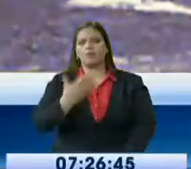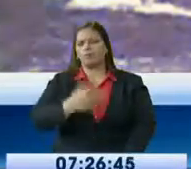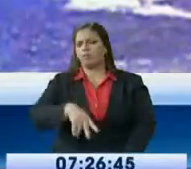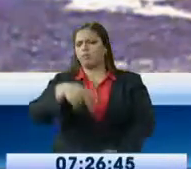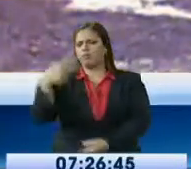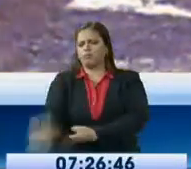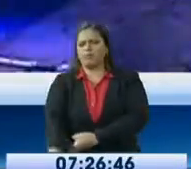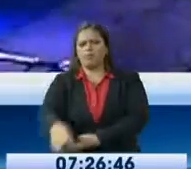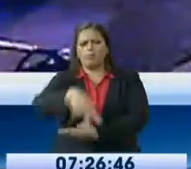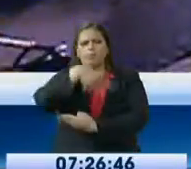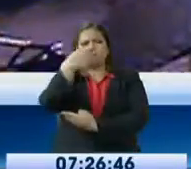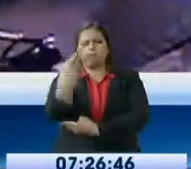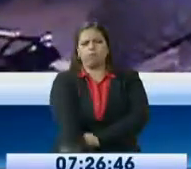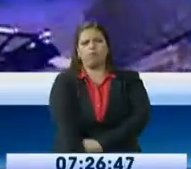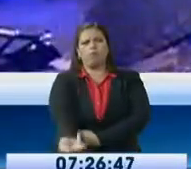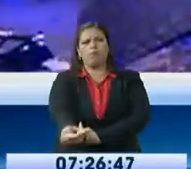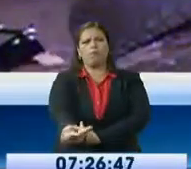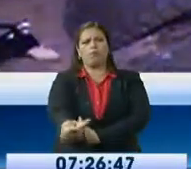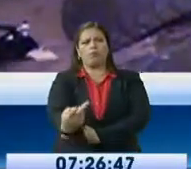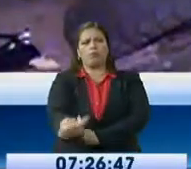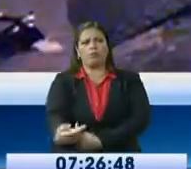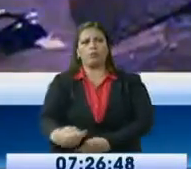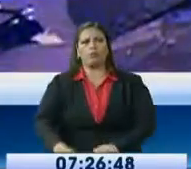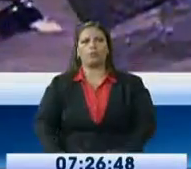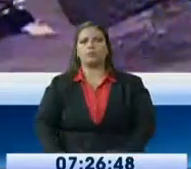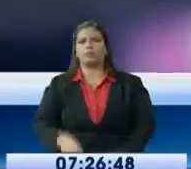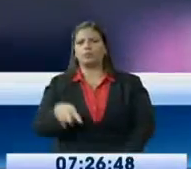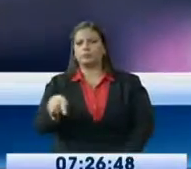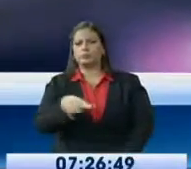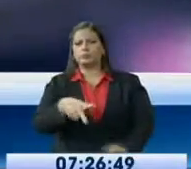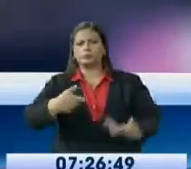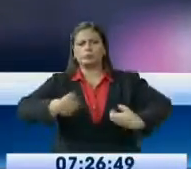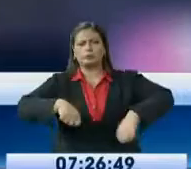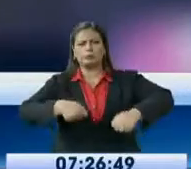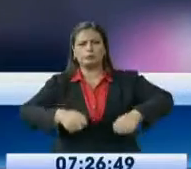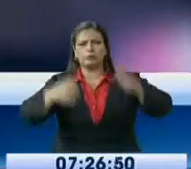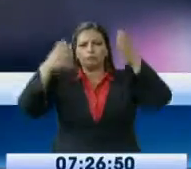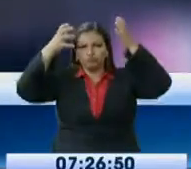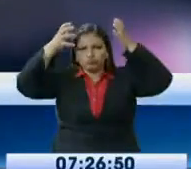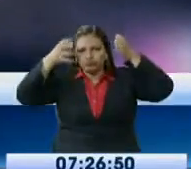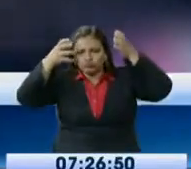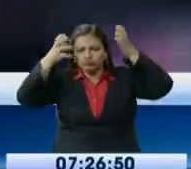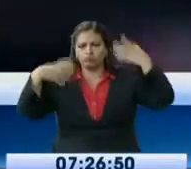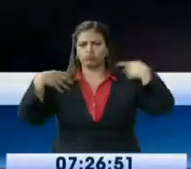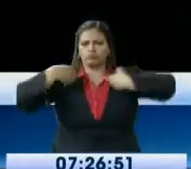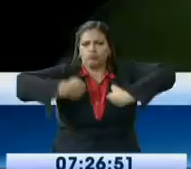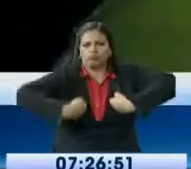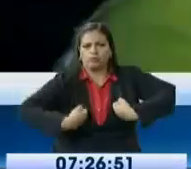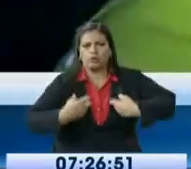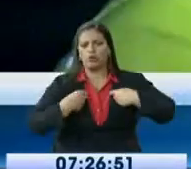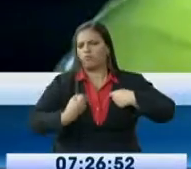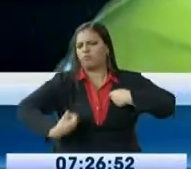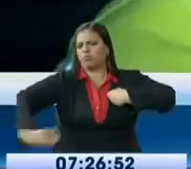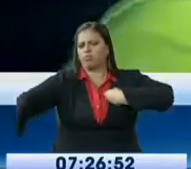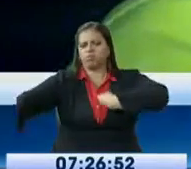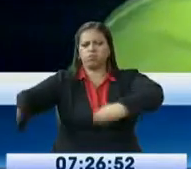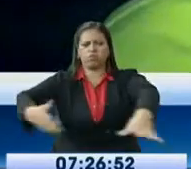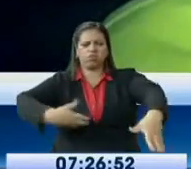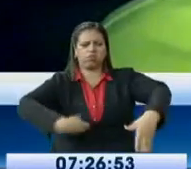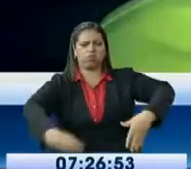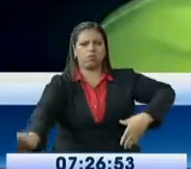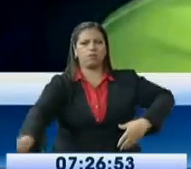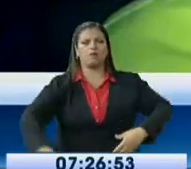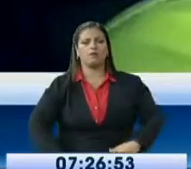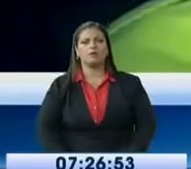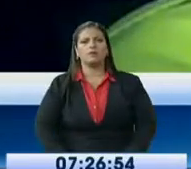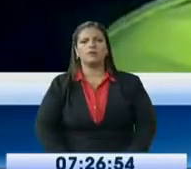asfalto a escasos metros de la motocicleta, así como de los cascos, mochila y algunas prendas de vestir. Estaban con los dispositivos